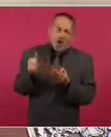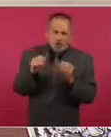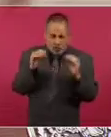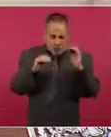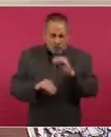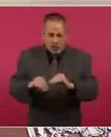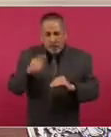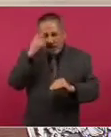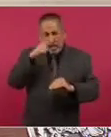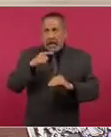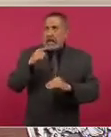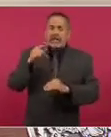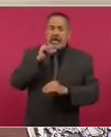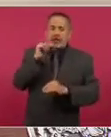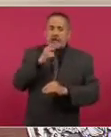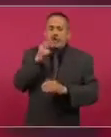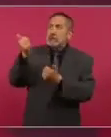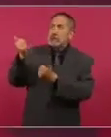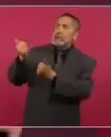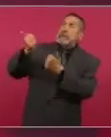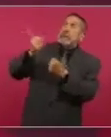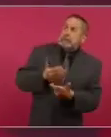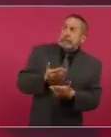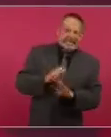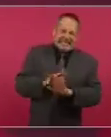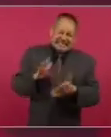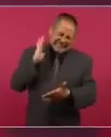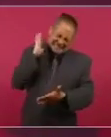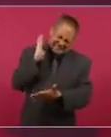para dejar de usarlo.